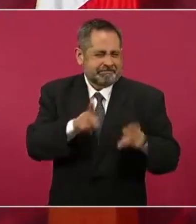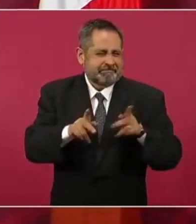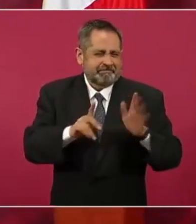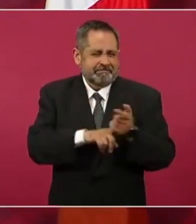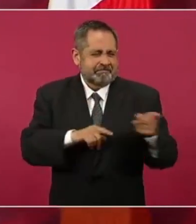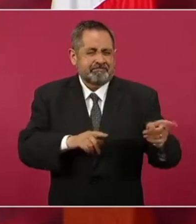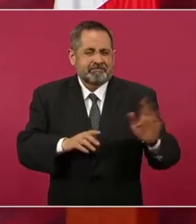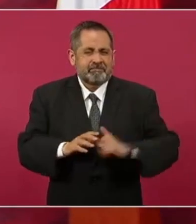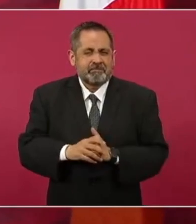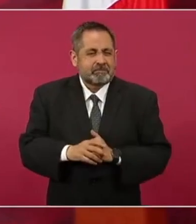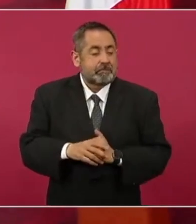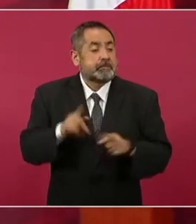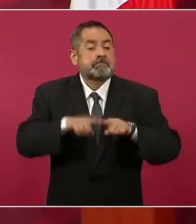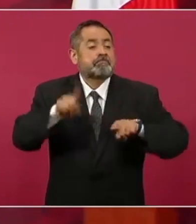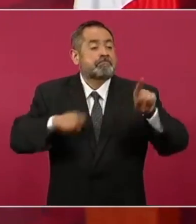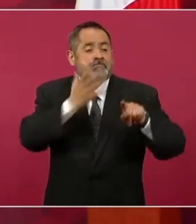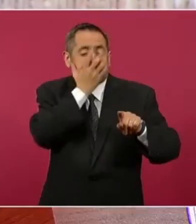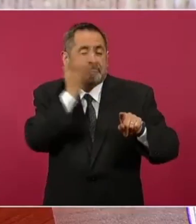de moda, la que les convenía.